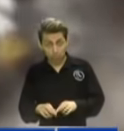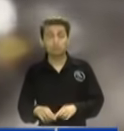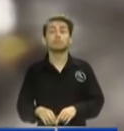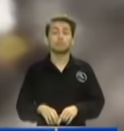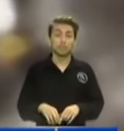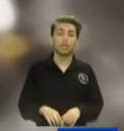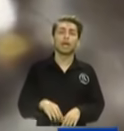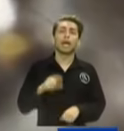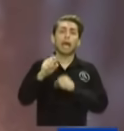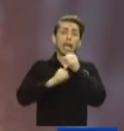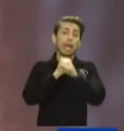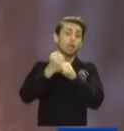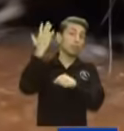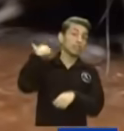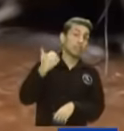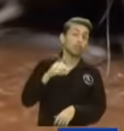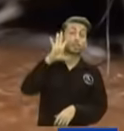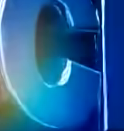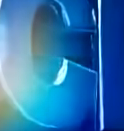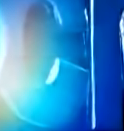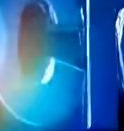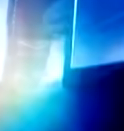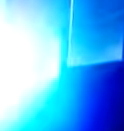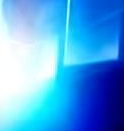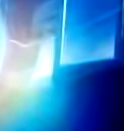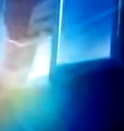registrados 50.602.